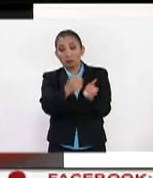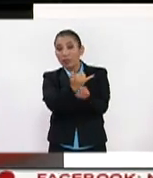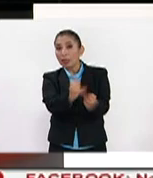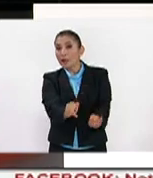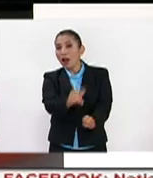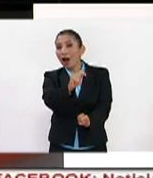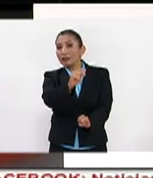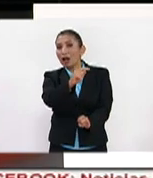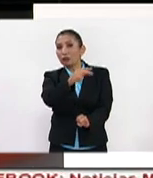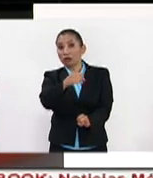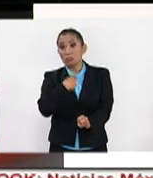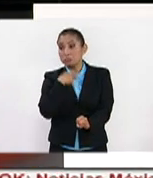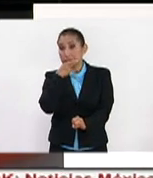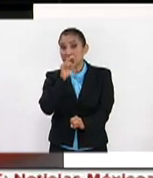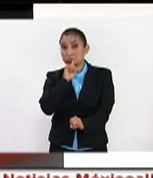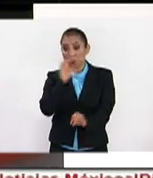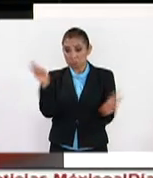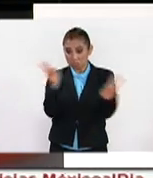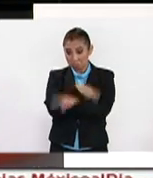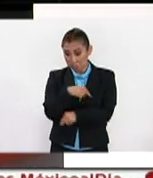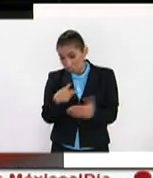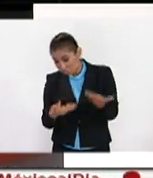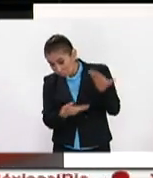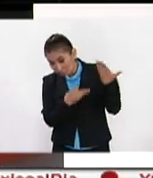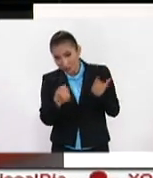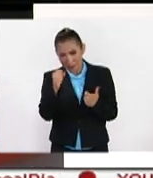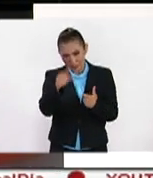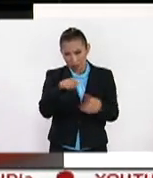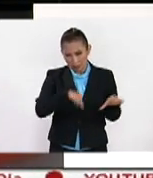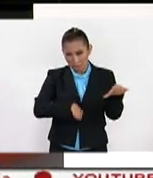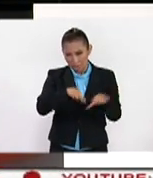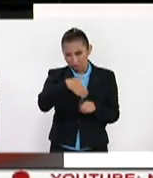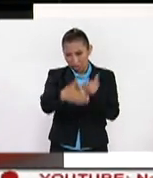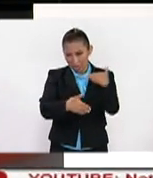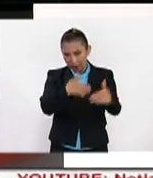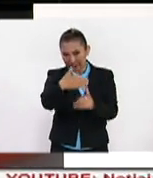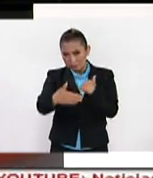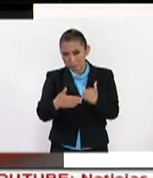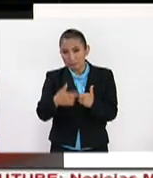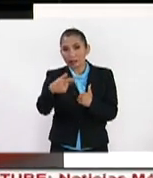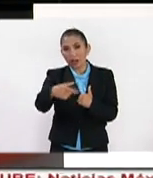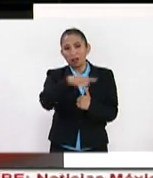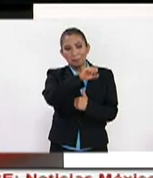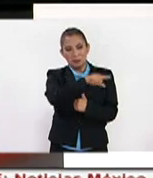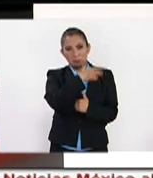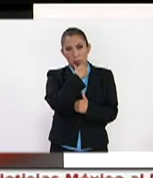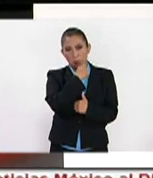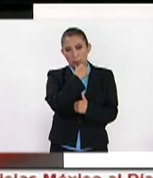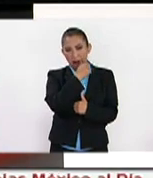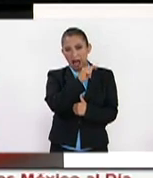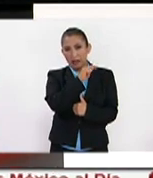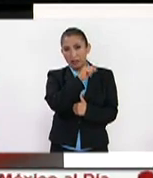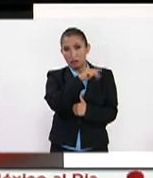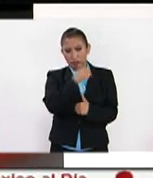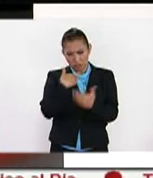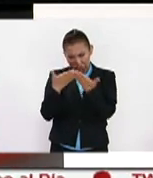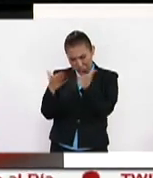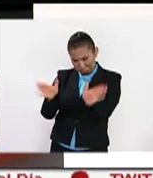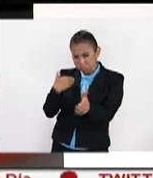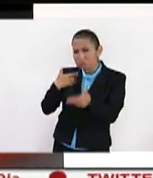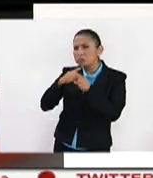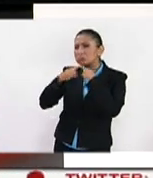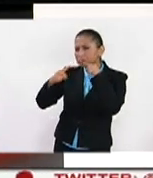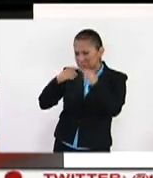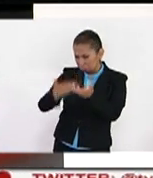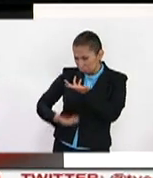independencia de Cataluña. No obstante, dentro de estas estrategias que se están dando durante los últimos días, Carles Puigdemont dijo, vamos a abrir el diálogo.